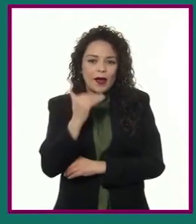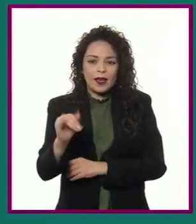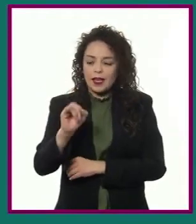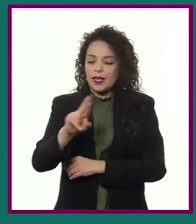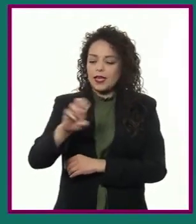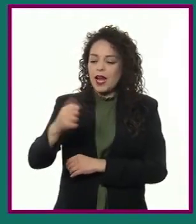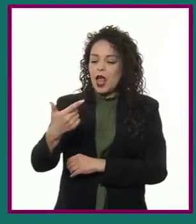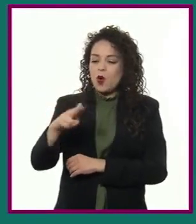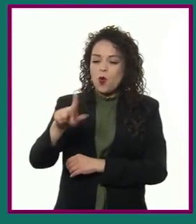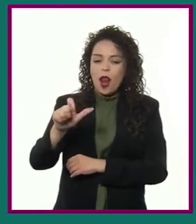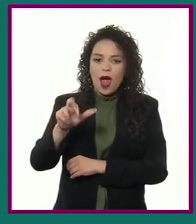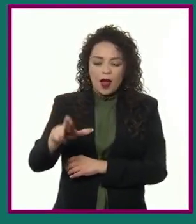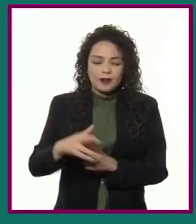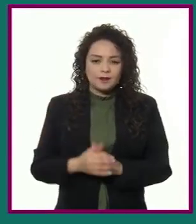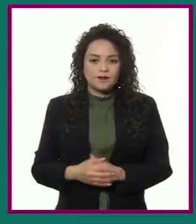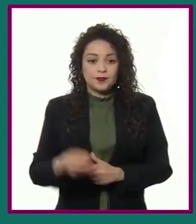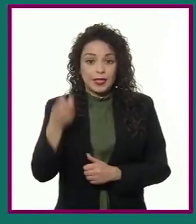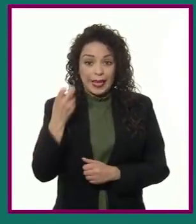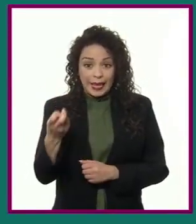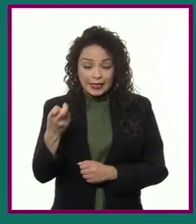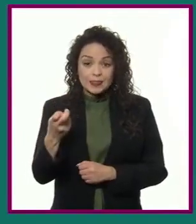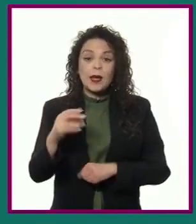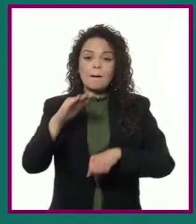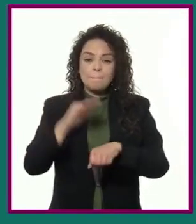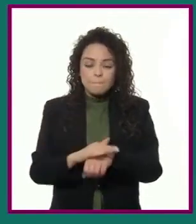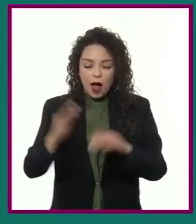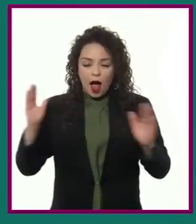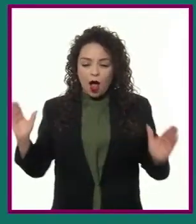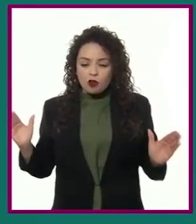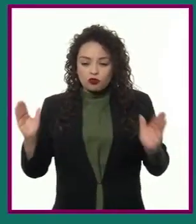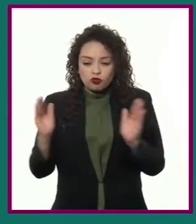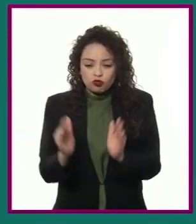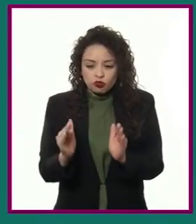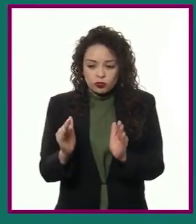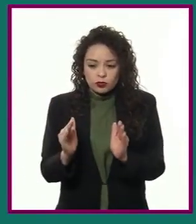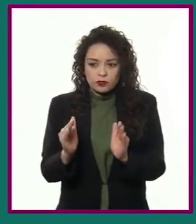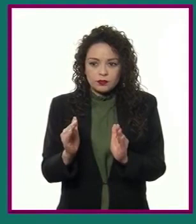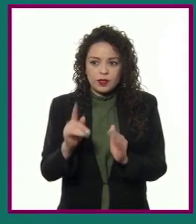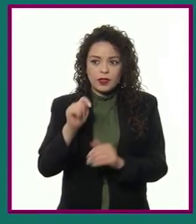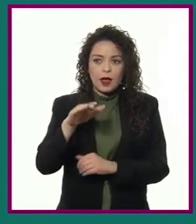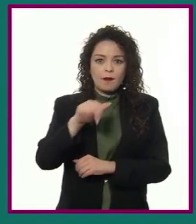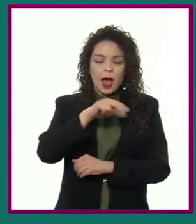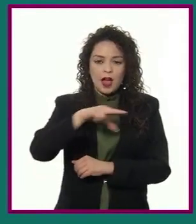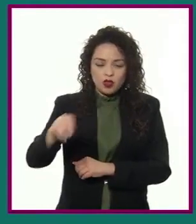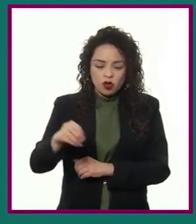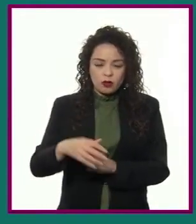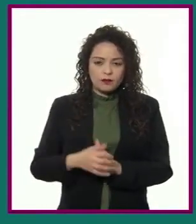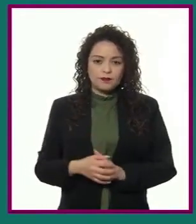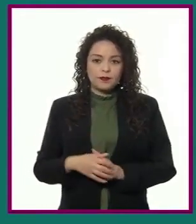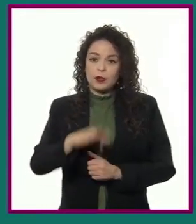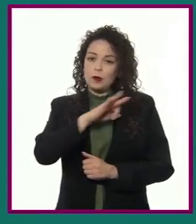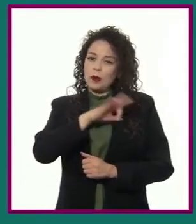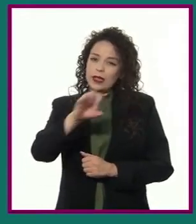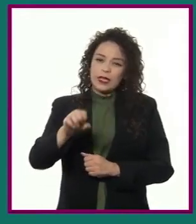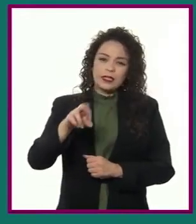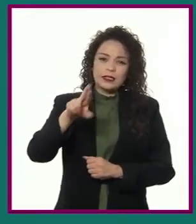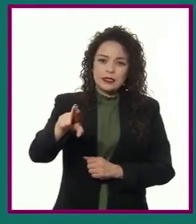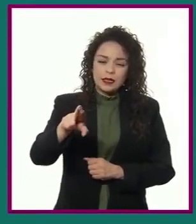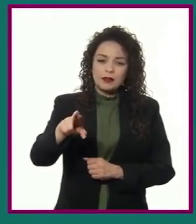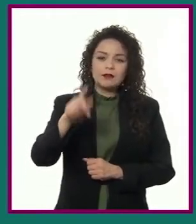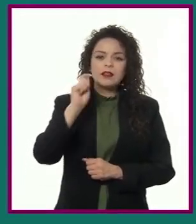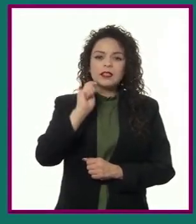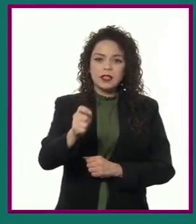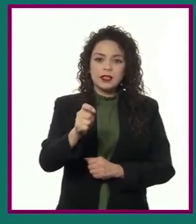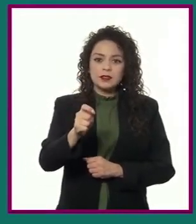galaxias tienden a ser las más pequeñas en cuanto a la extensión de su tamaño. Podrían ser las